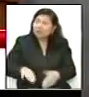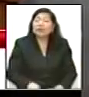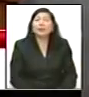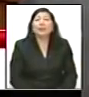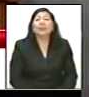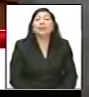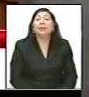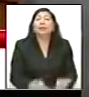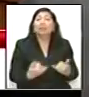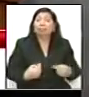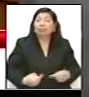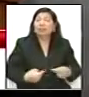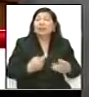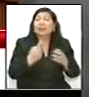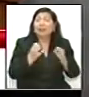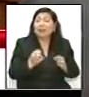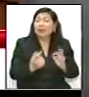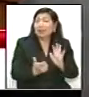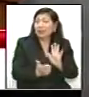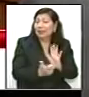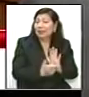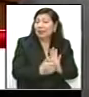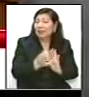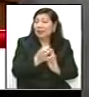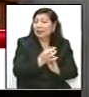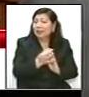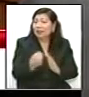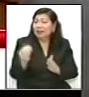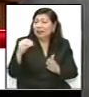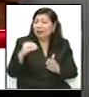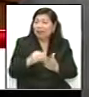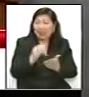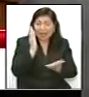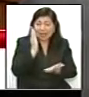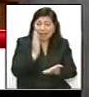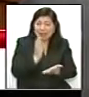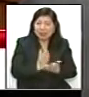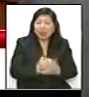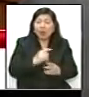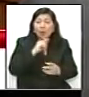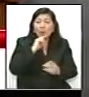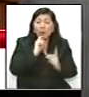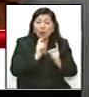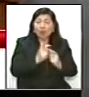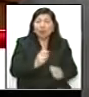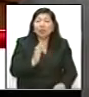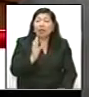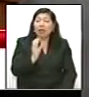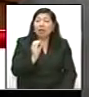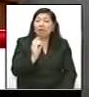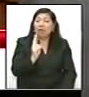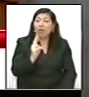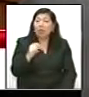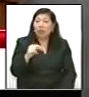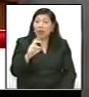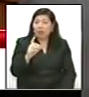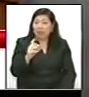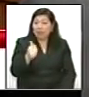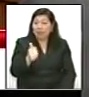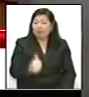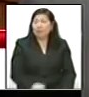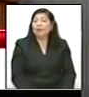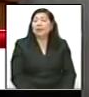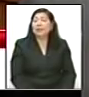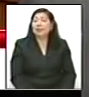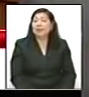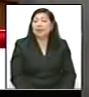ahora es el que si es legal o no imponer una sanción a la congresista Marilena Foronda. Y yo quiero señalar al